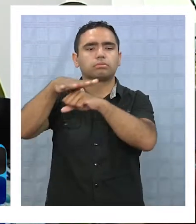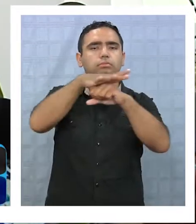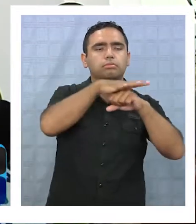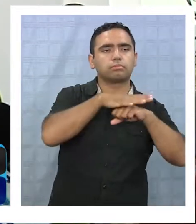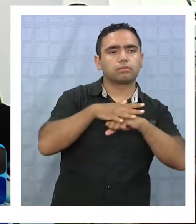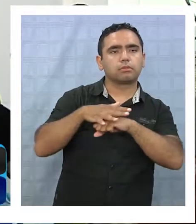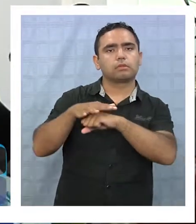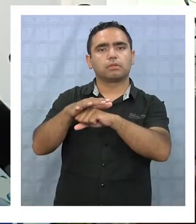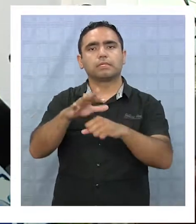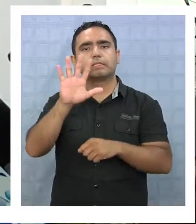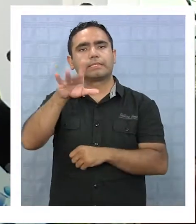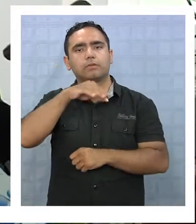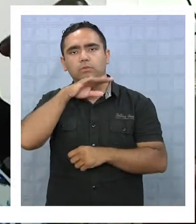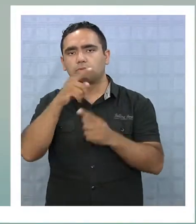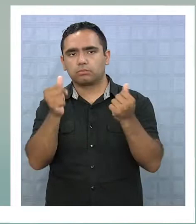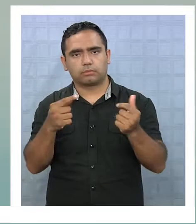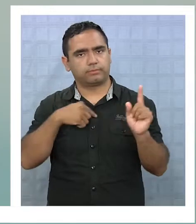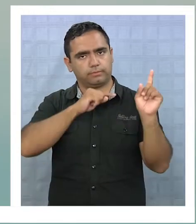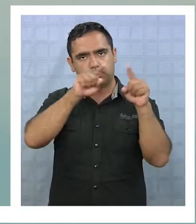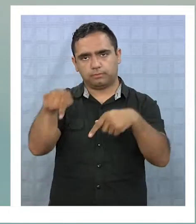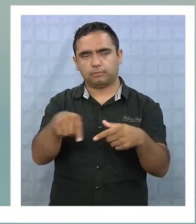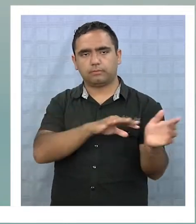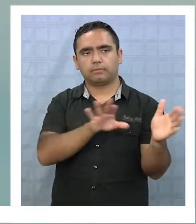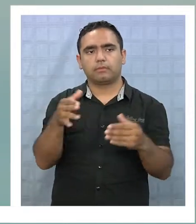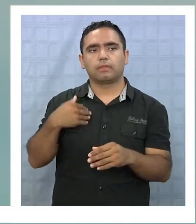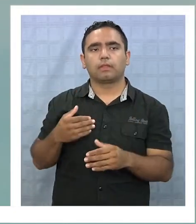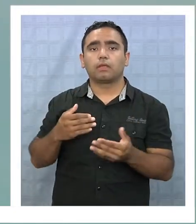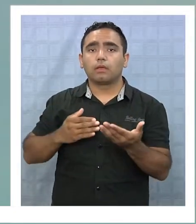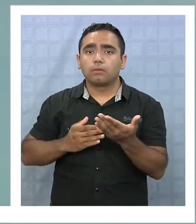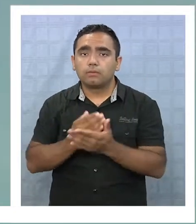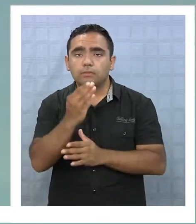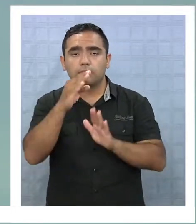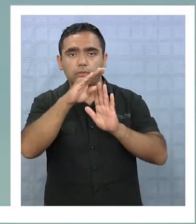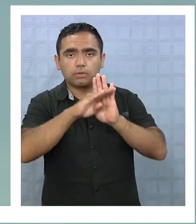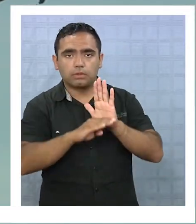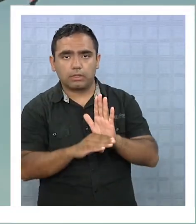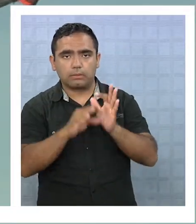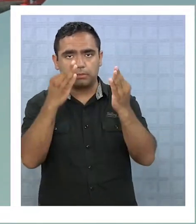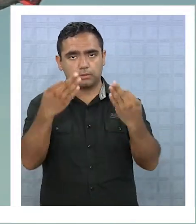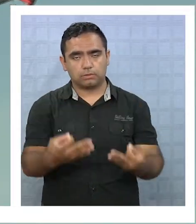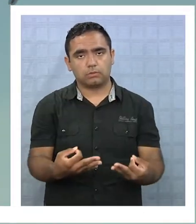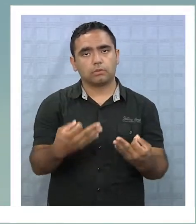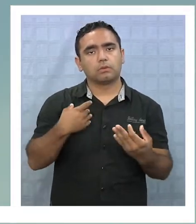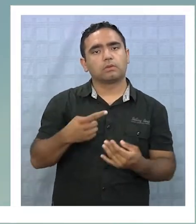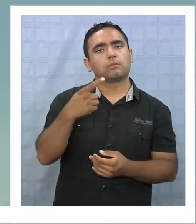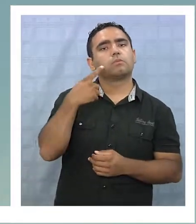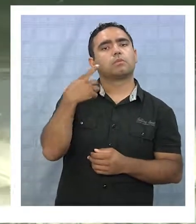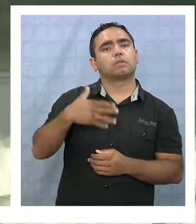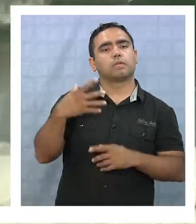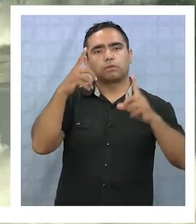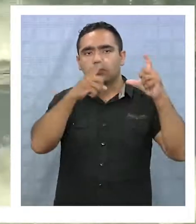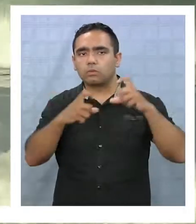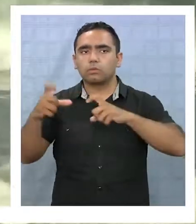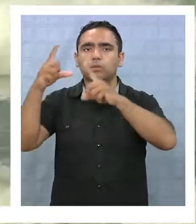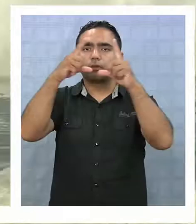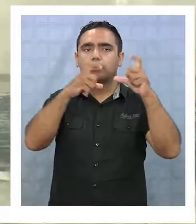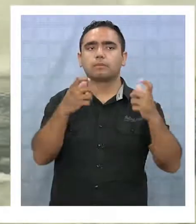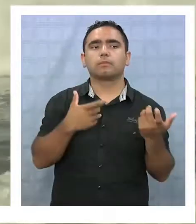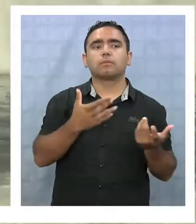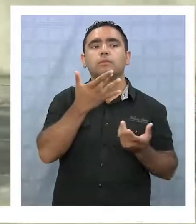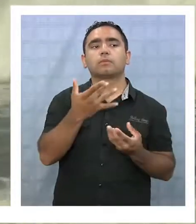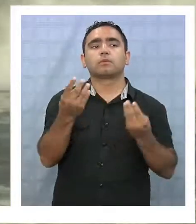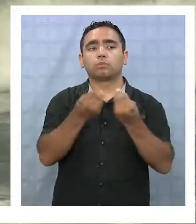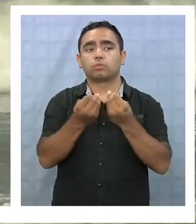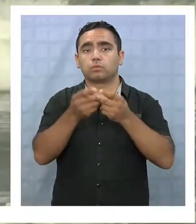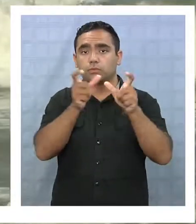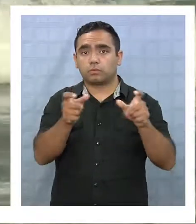zona nal que estaría llegando en 5 minutos acá. La partida de este programa de seguridad es vital para el turismo de la región, ya que gran parte de quienes